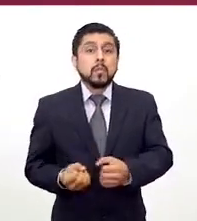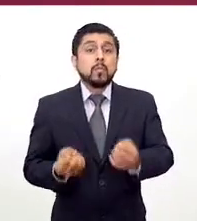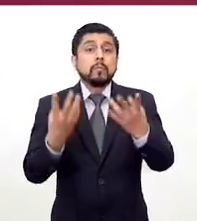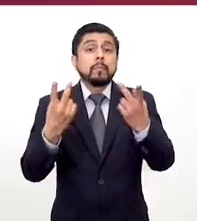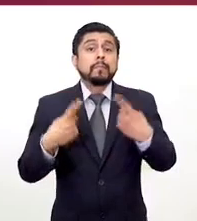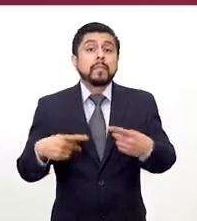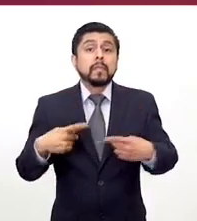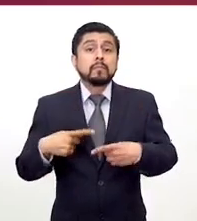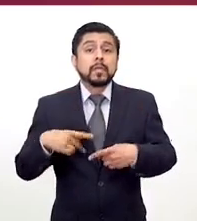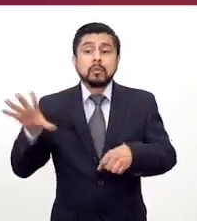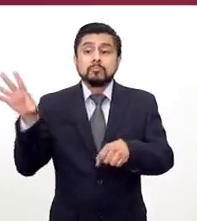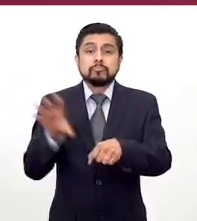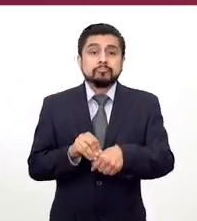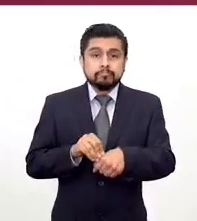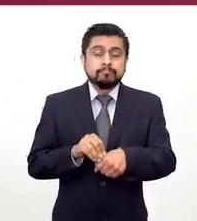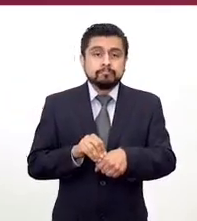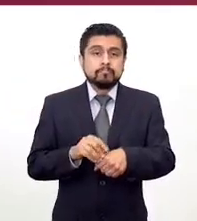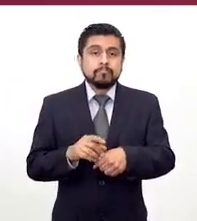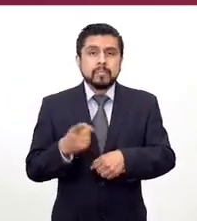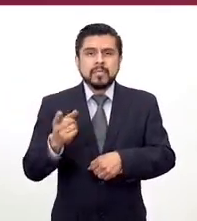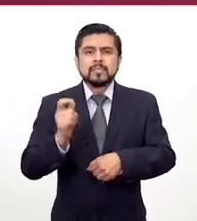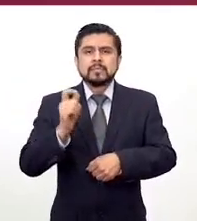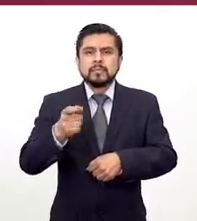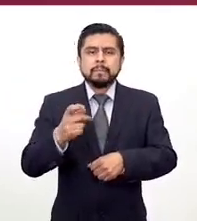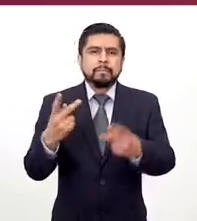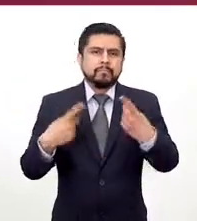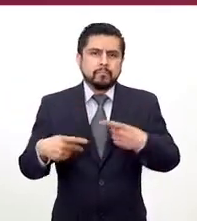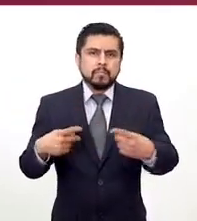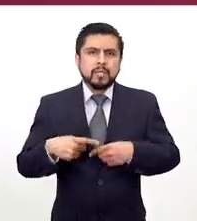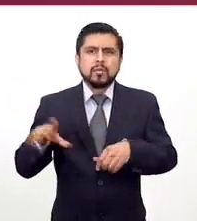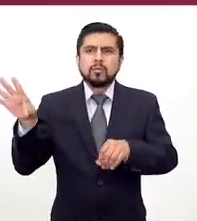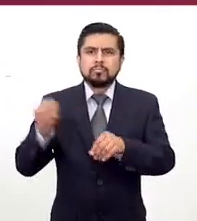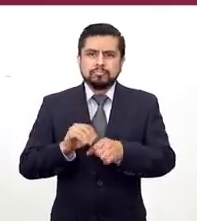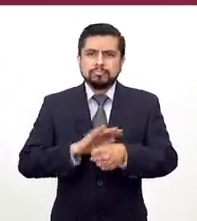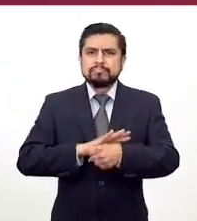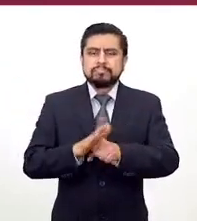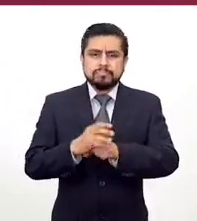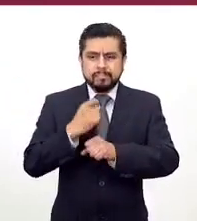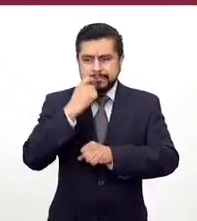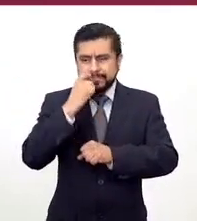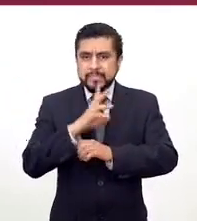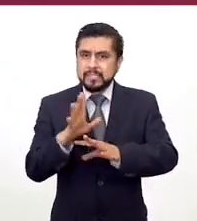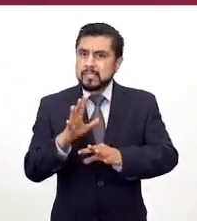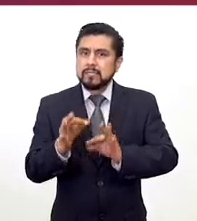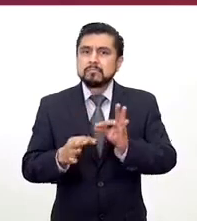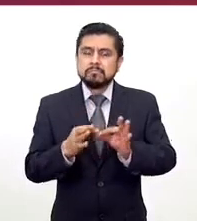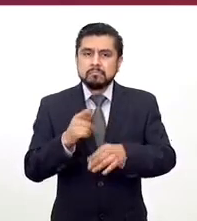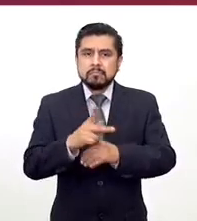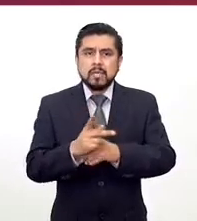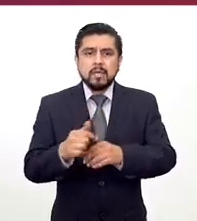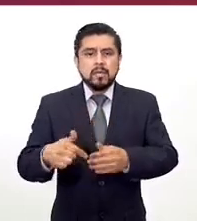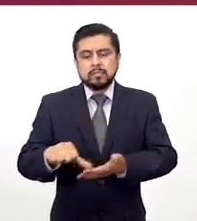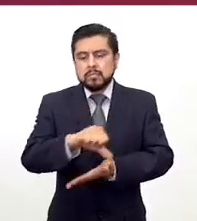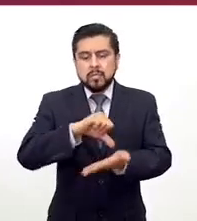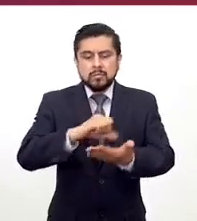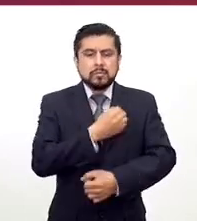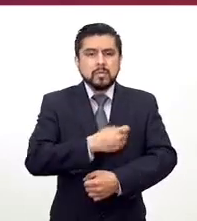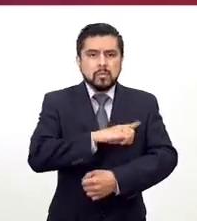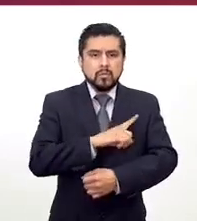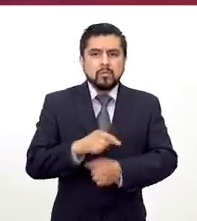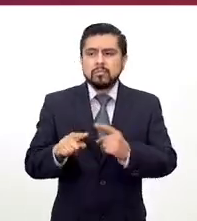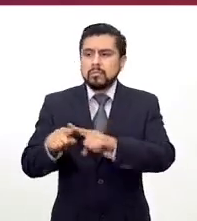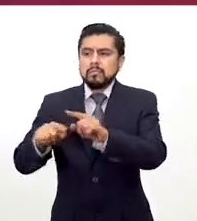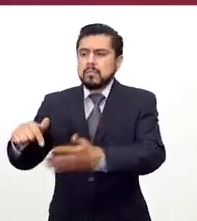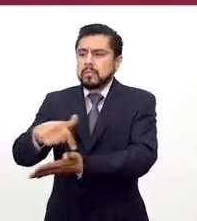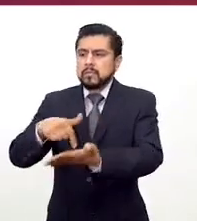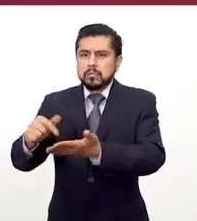de positivos. Eso quiere decir las personas que salieron positivos para una prueba de COVID en el caso de kioscos y centros de salud en la Ciudad de